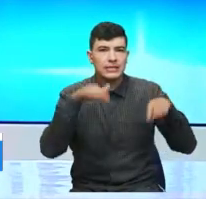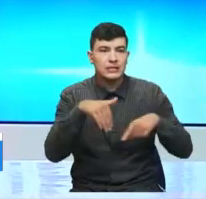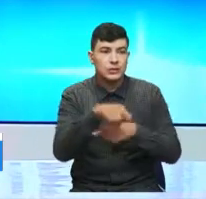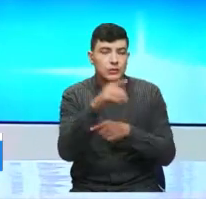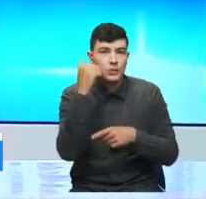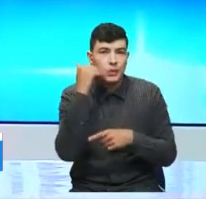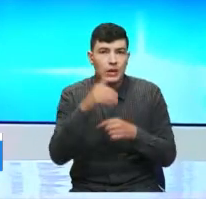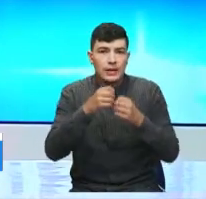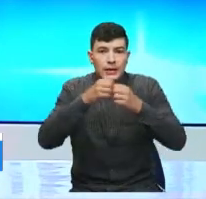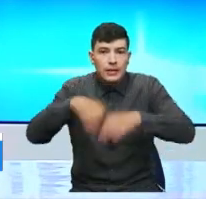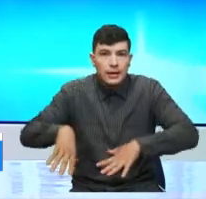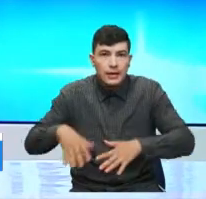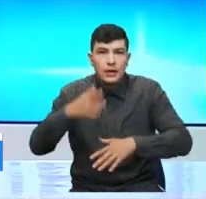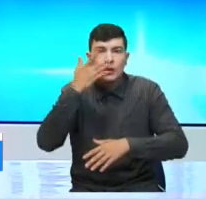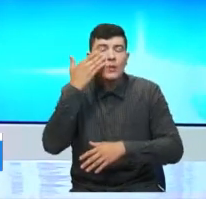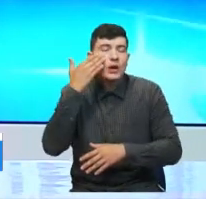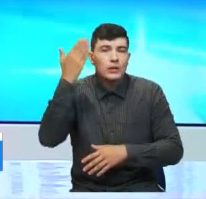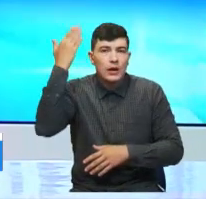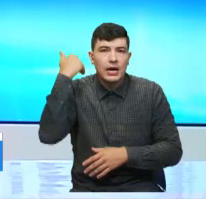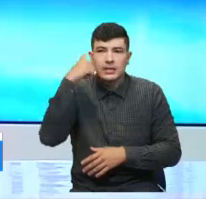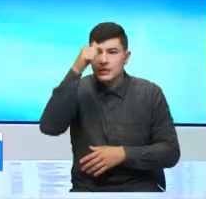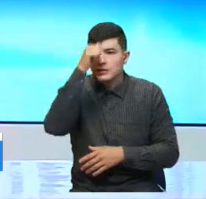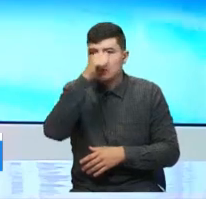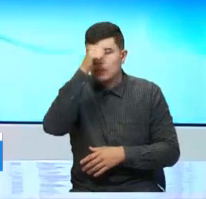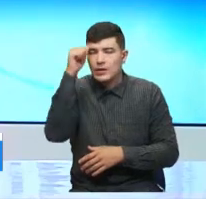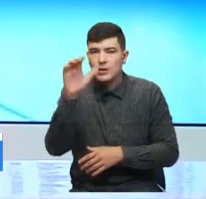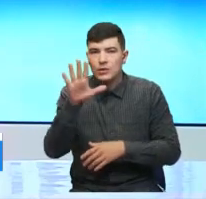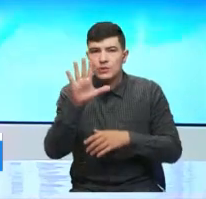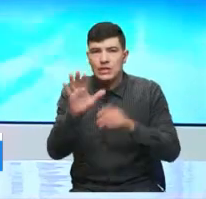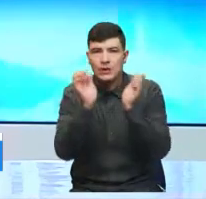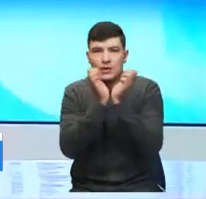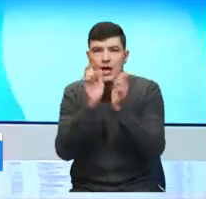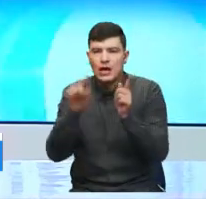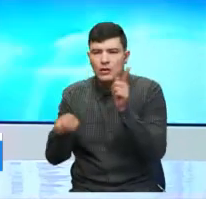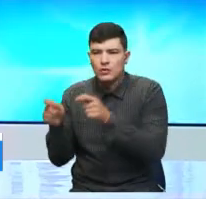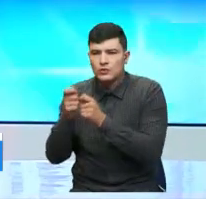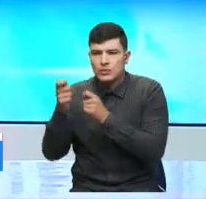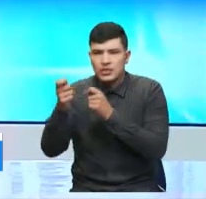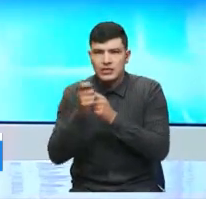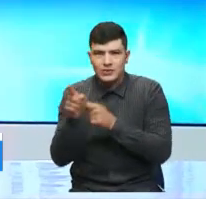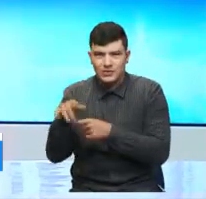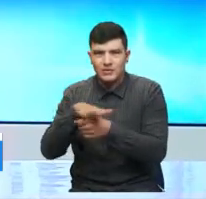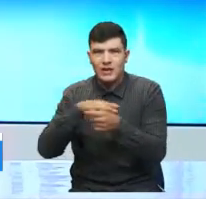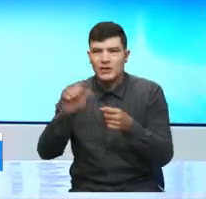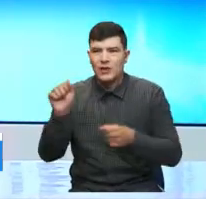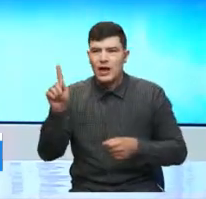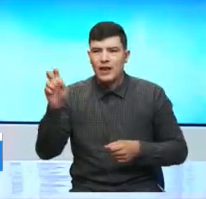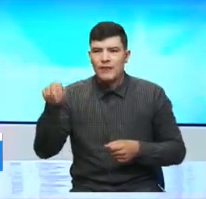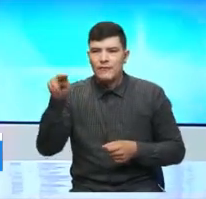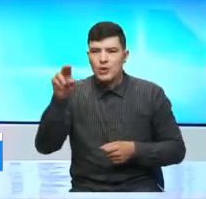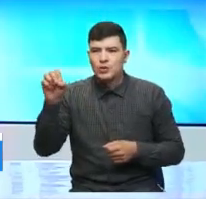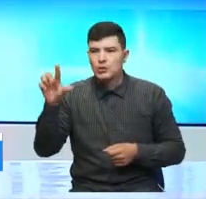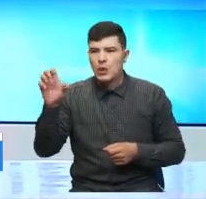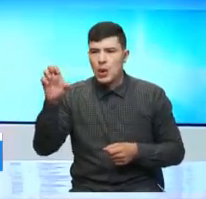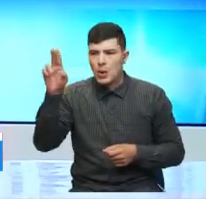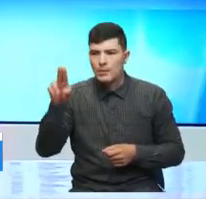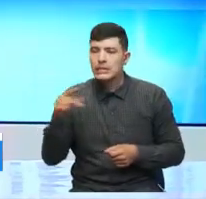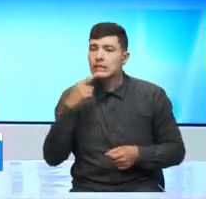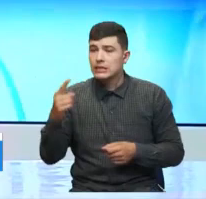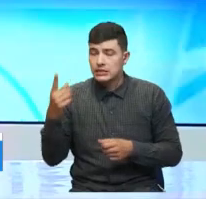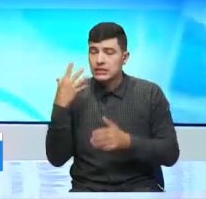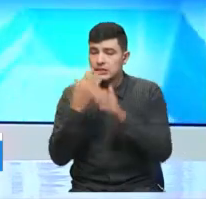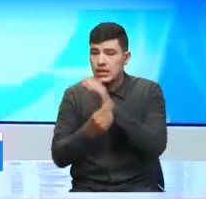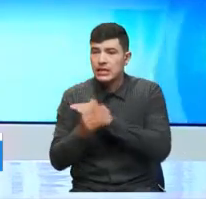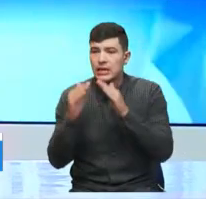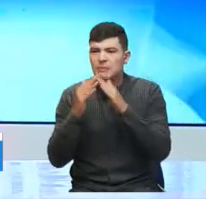encuentra desaparecida desde el pasado domingo 5 de mayo. Algunos vecinos del barrio Alfonso López aseguran haberla visto salir de su casa a